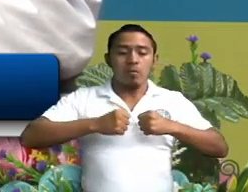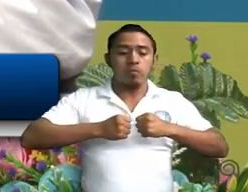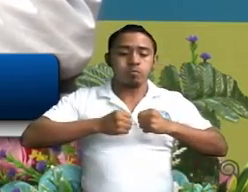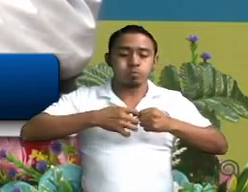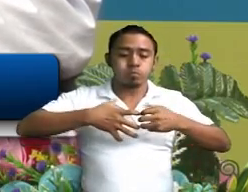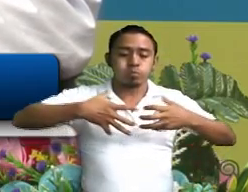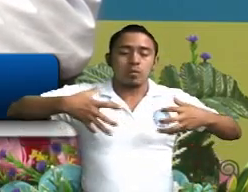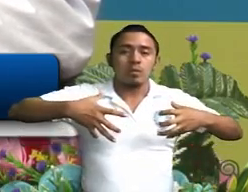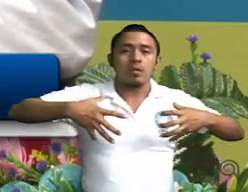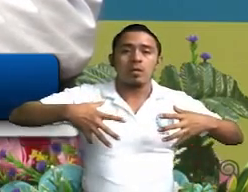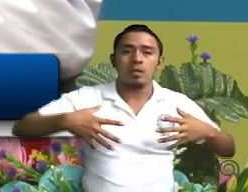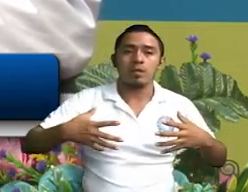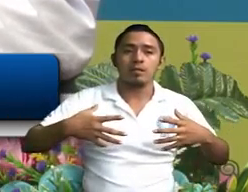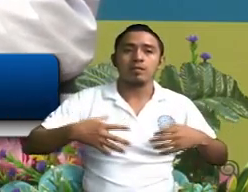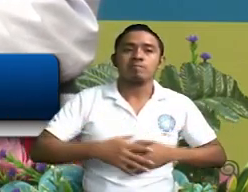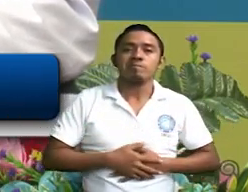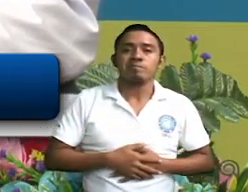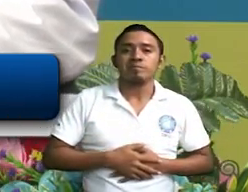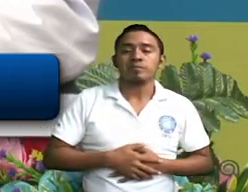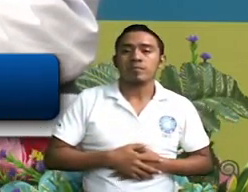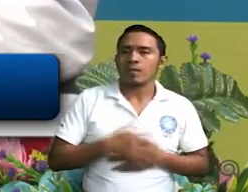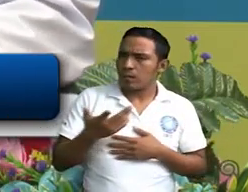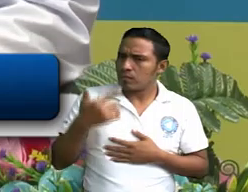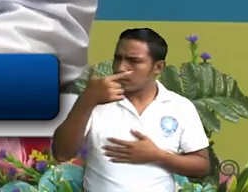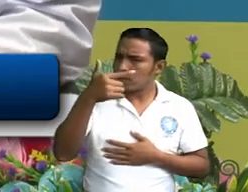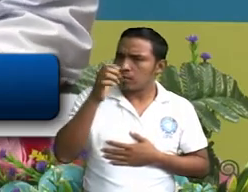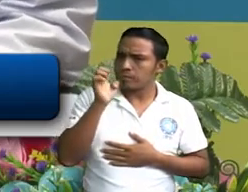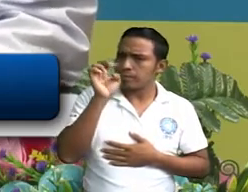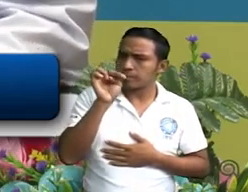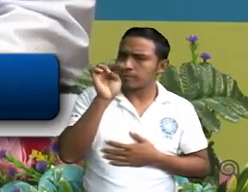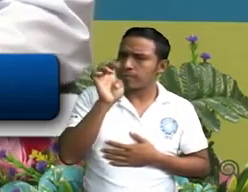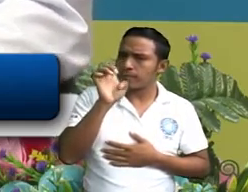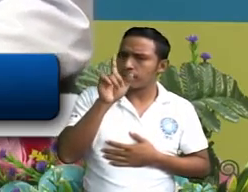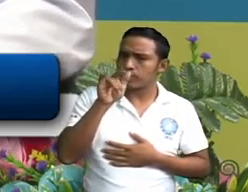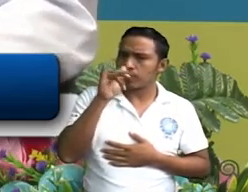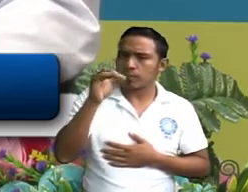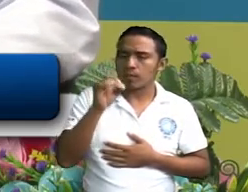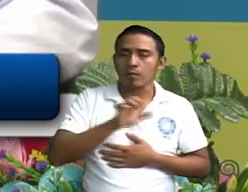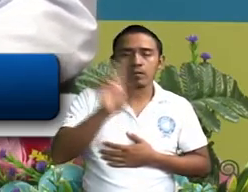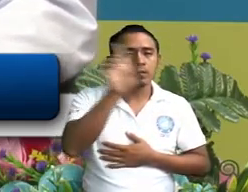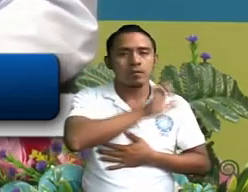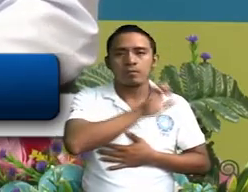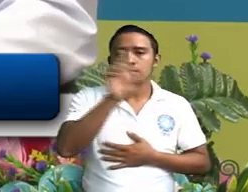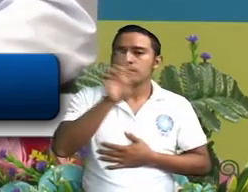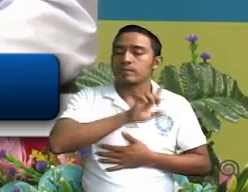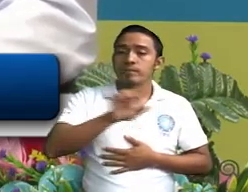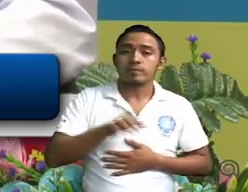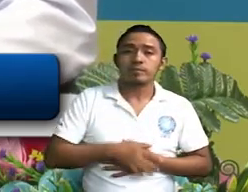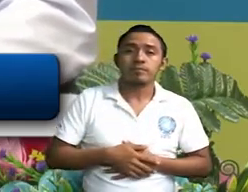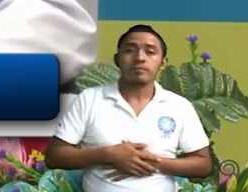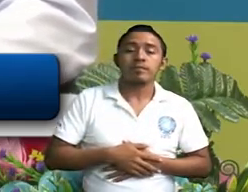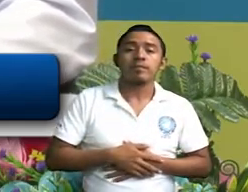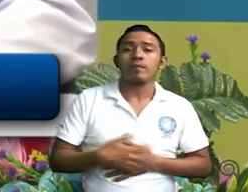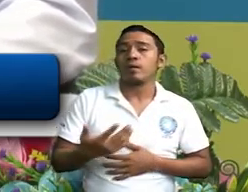cadera. ¿Esto puede ser algo genético? No, es algo generalmente es secundario a